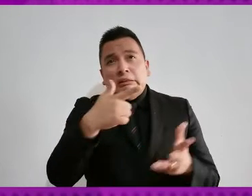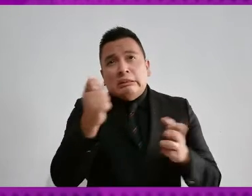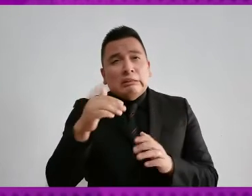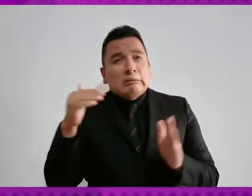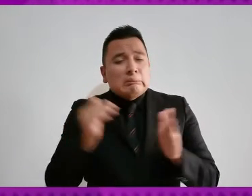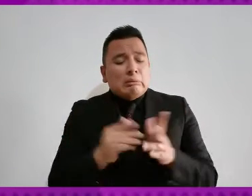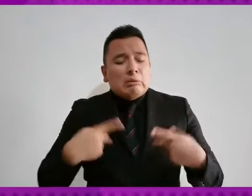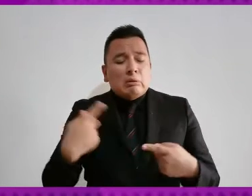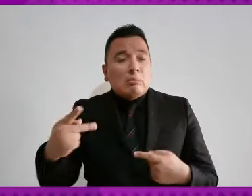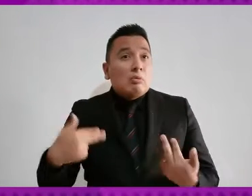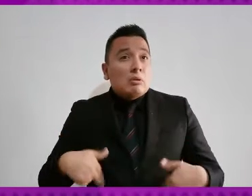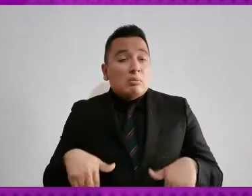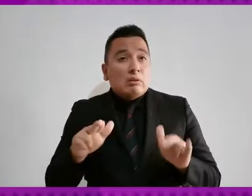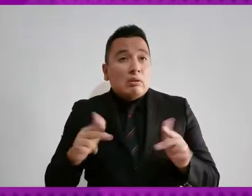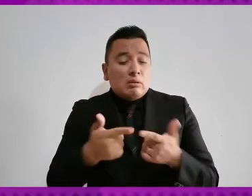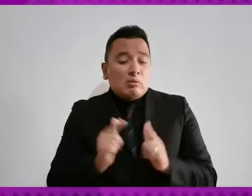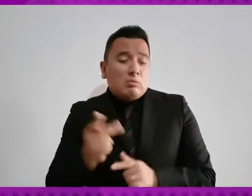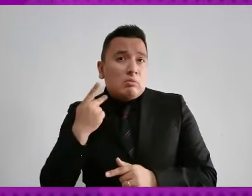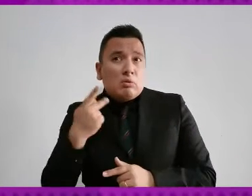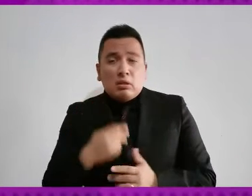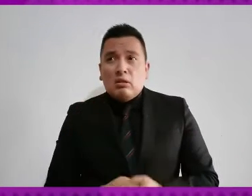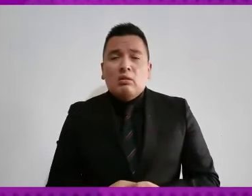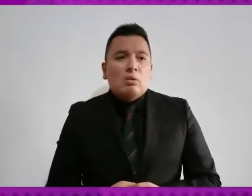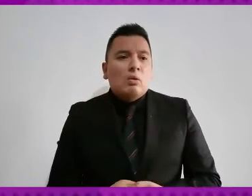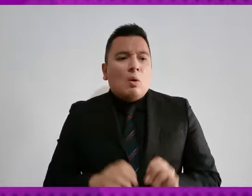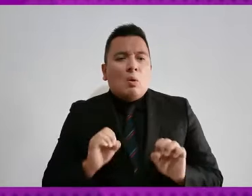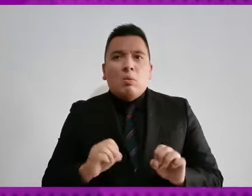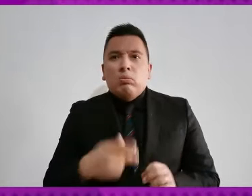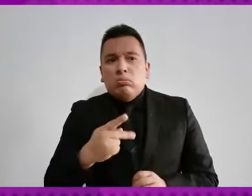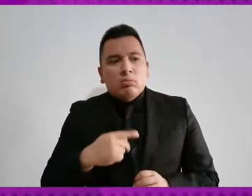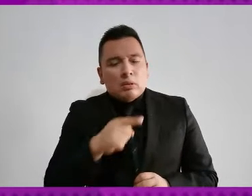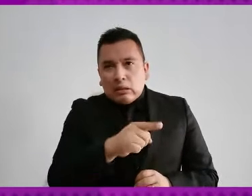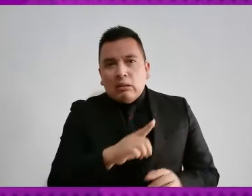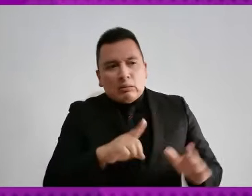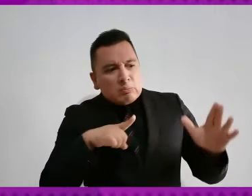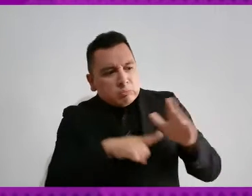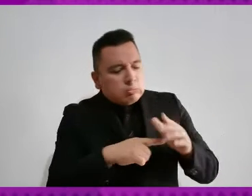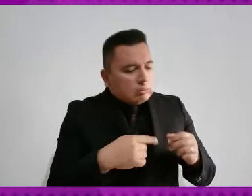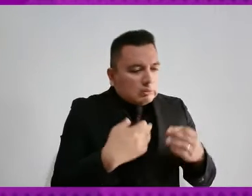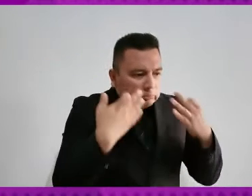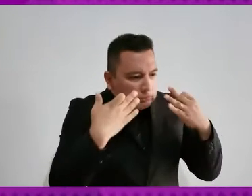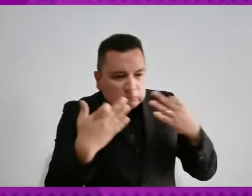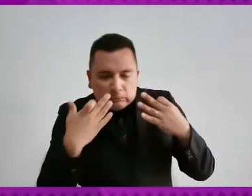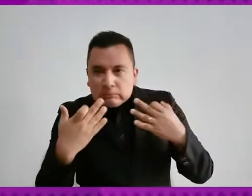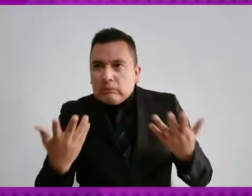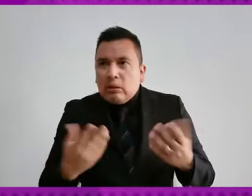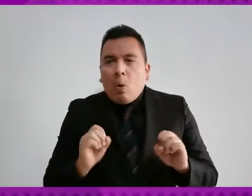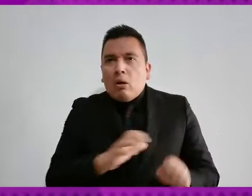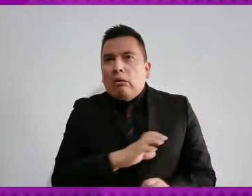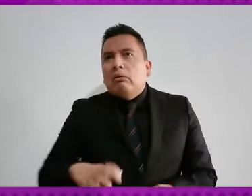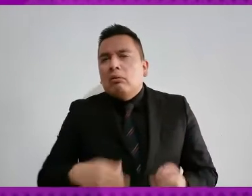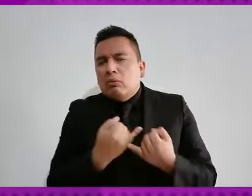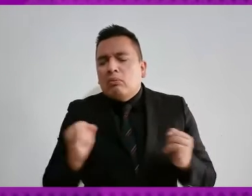2,700,000 personas como representantes de partido, generales, ante casilla y de candidaturas